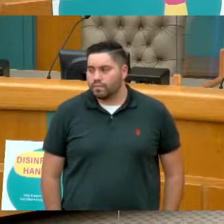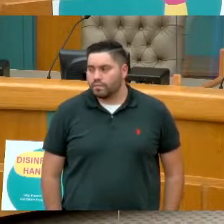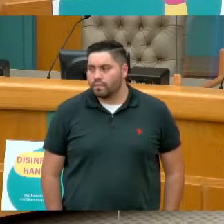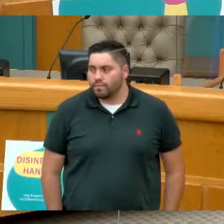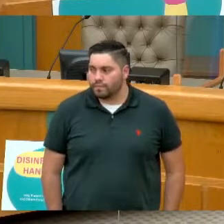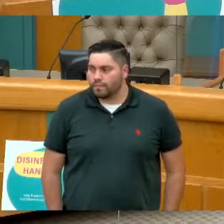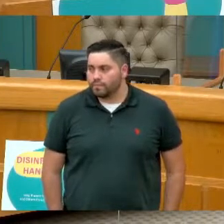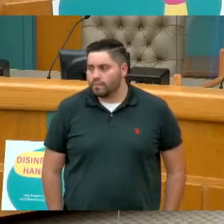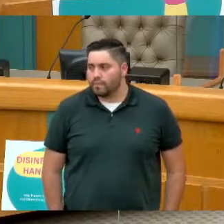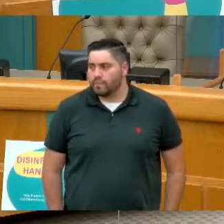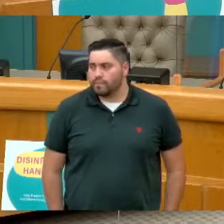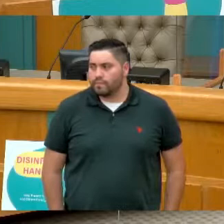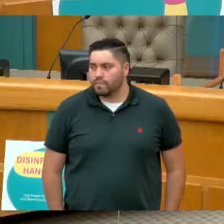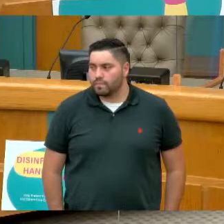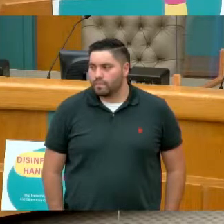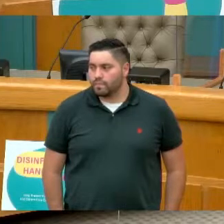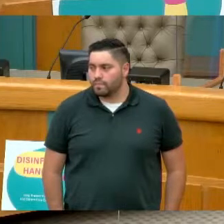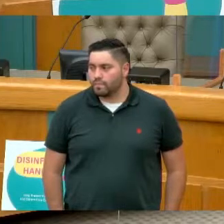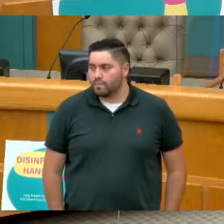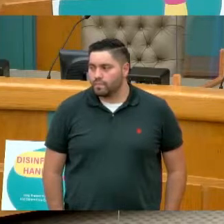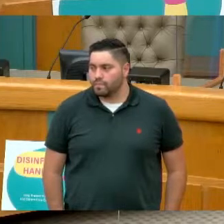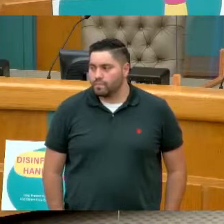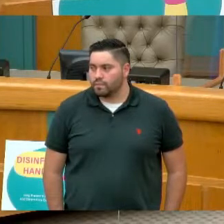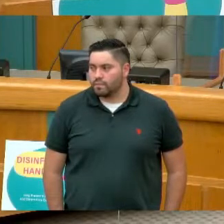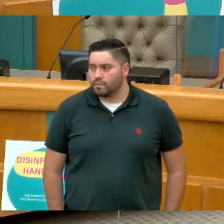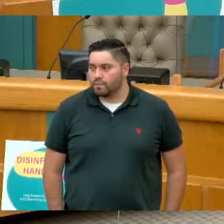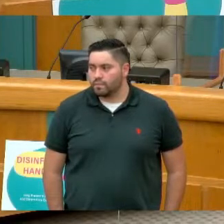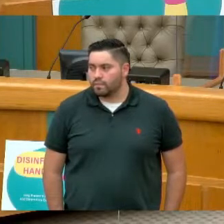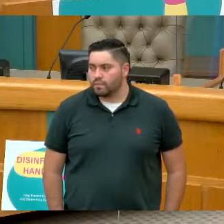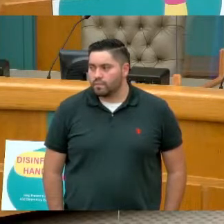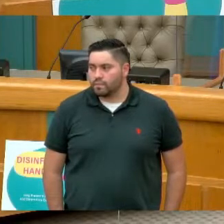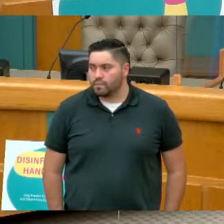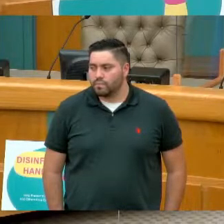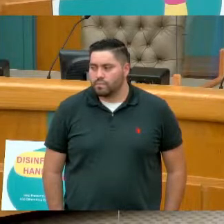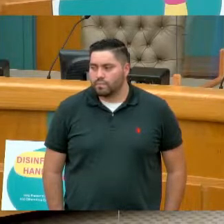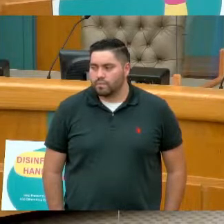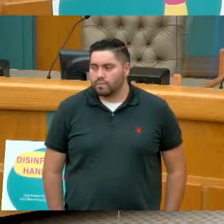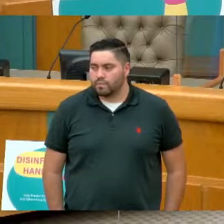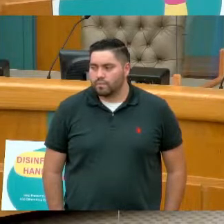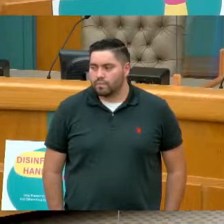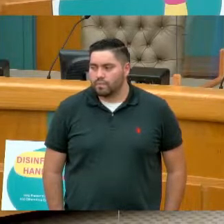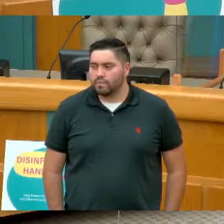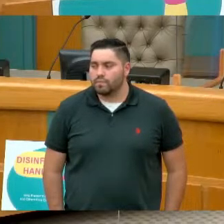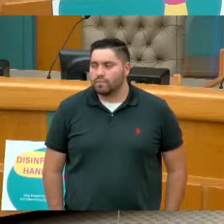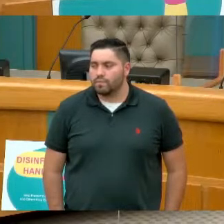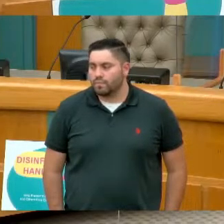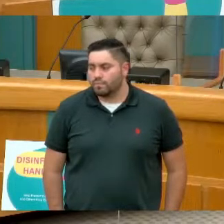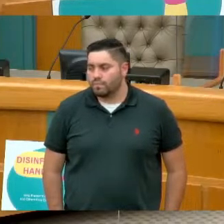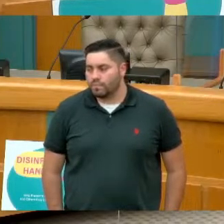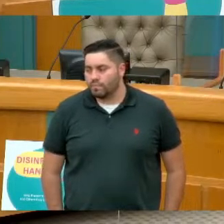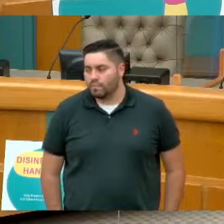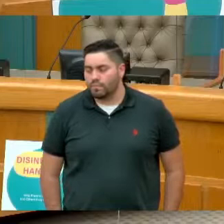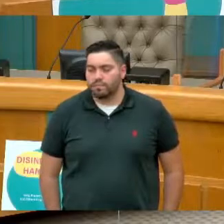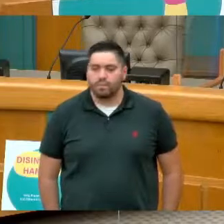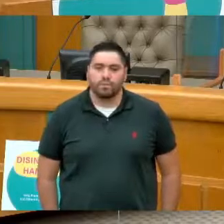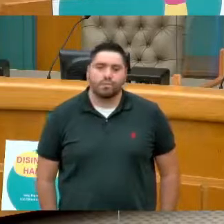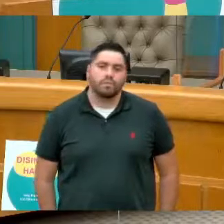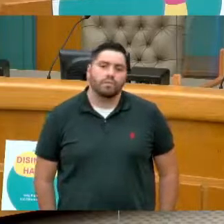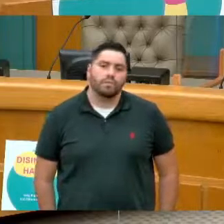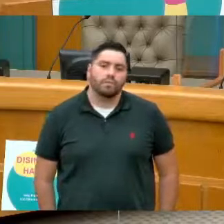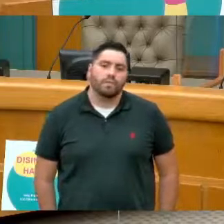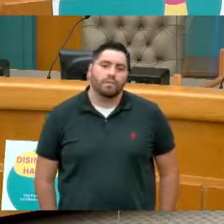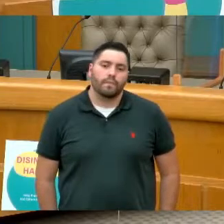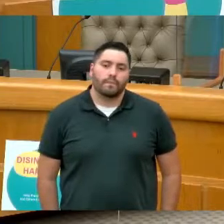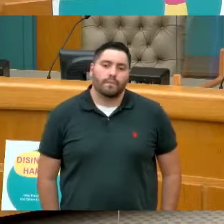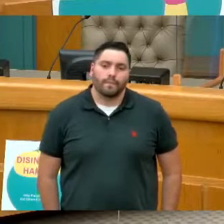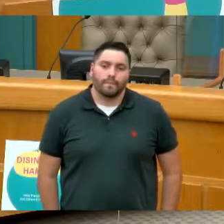siquiera una pandemia, debería disuadir a cualquier votante elegible de ejercer su derecho al voto. No quiero que por temor a enfermarse no salga a emitir su voto.